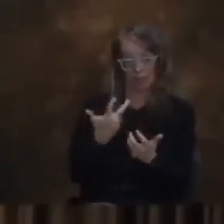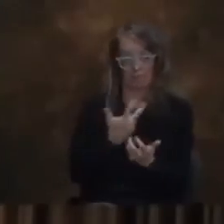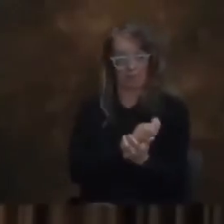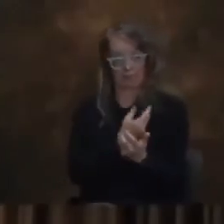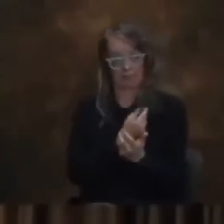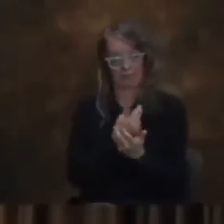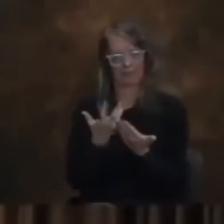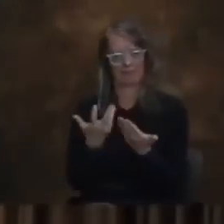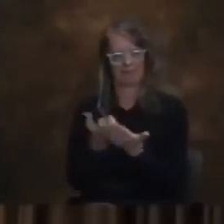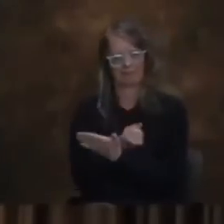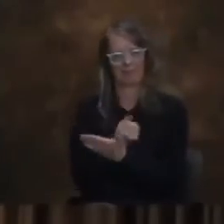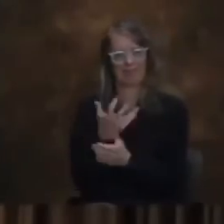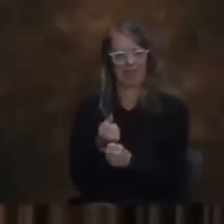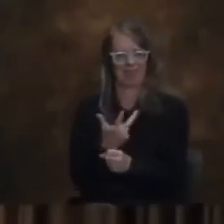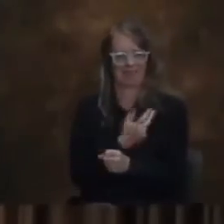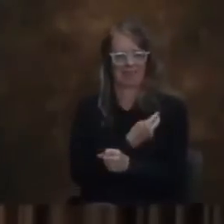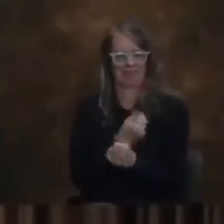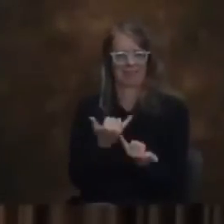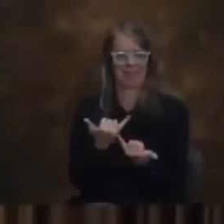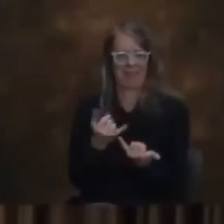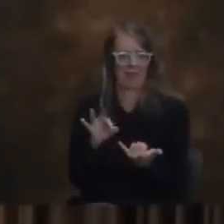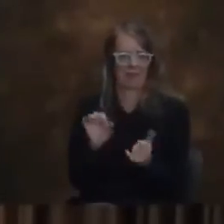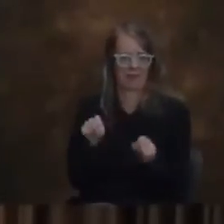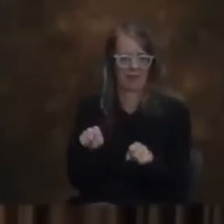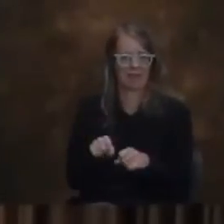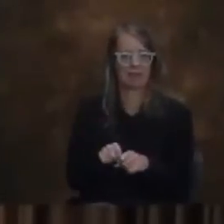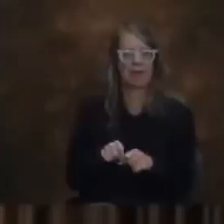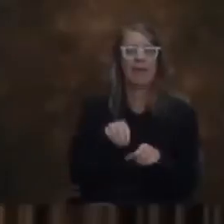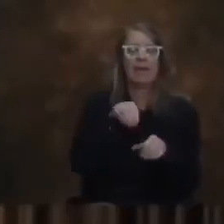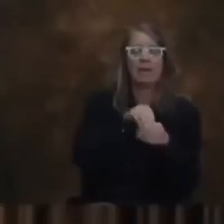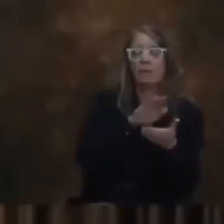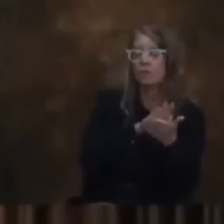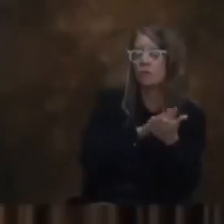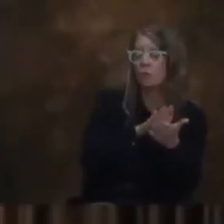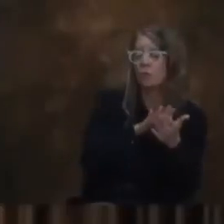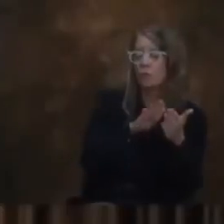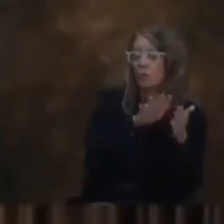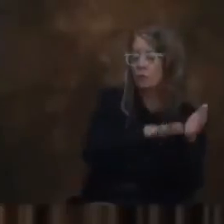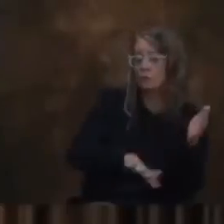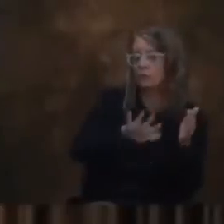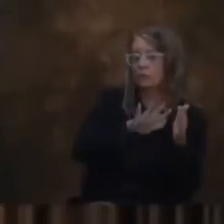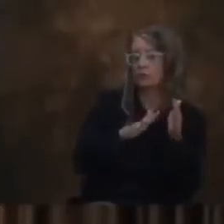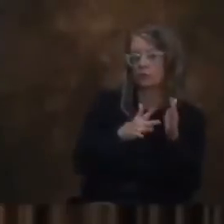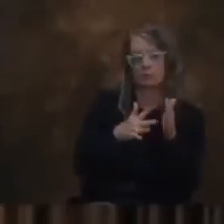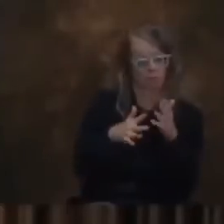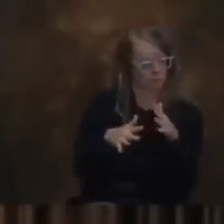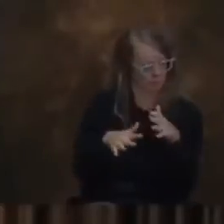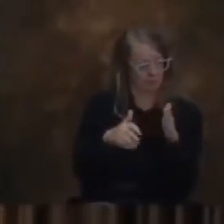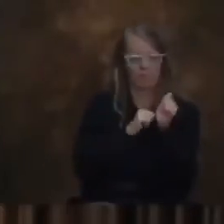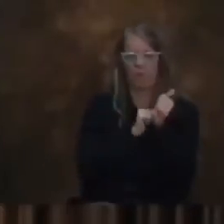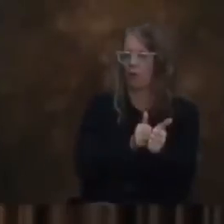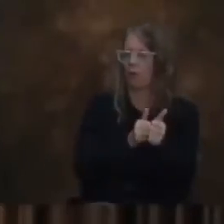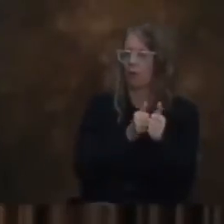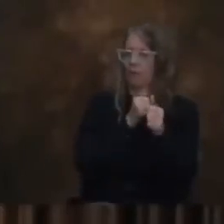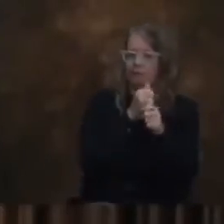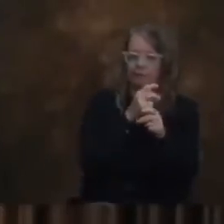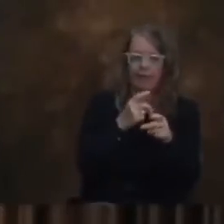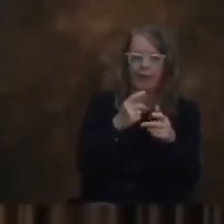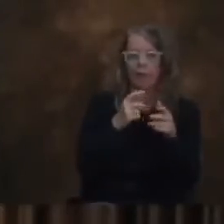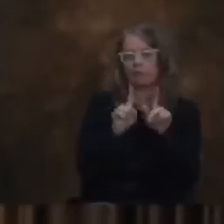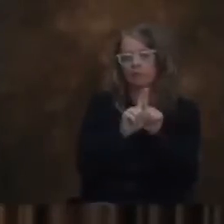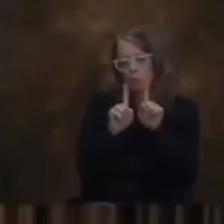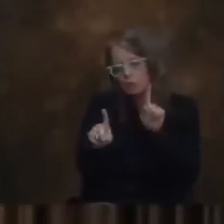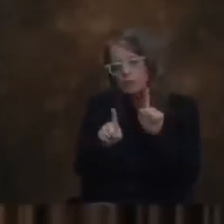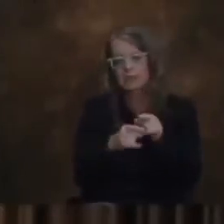vacunas pueden recibirlos y no lo han recibido todavía dentro de las escuelas están tomando muchas precauciones en cuanto a la